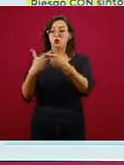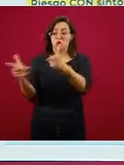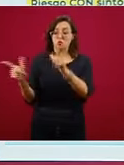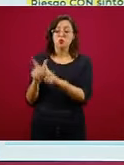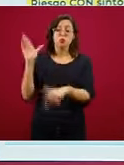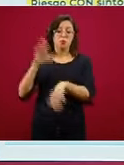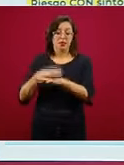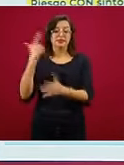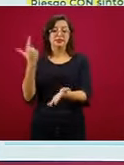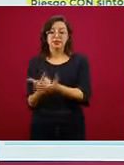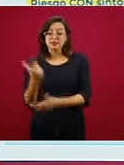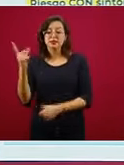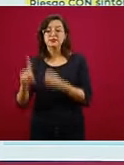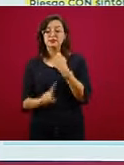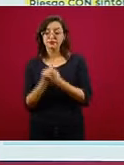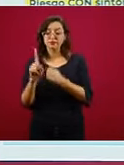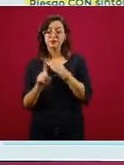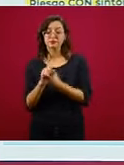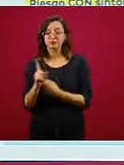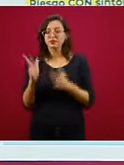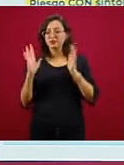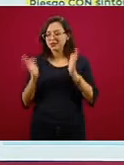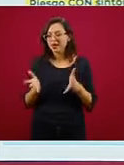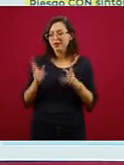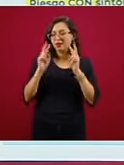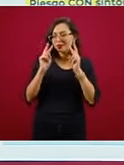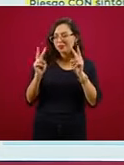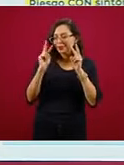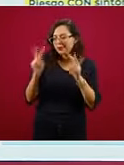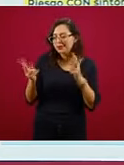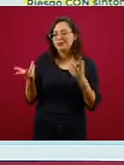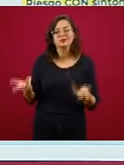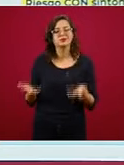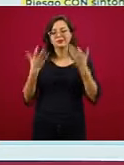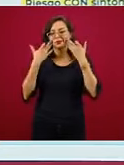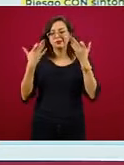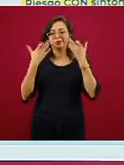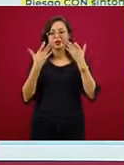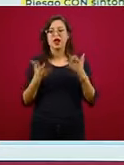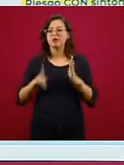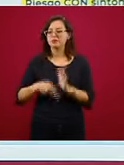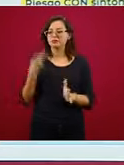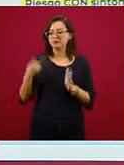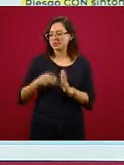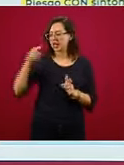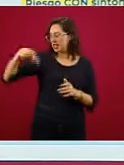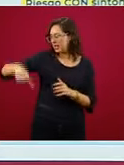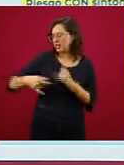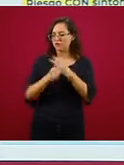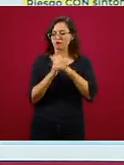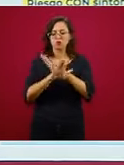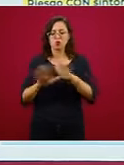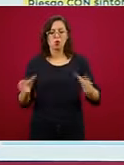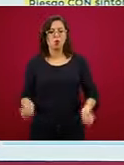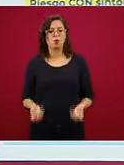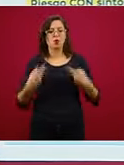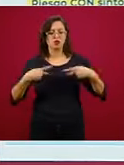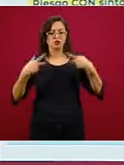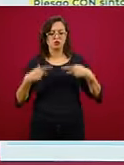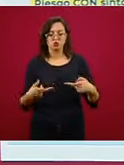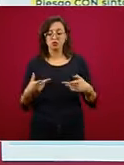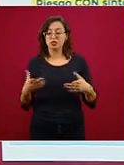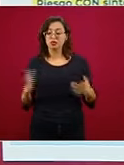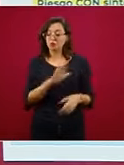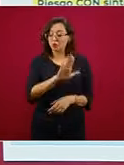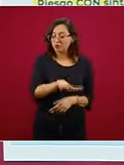de alto riesgo y lo hemos visto cuando el doctor López-Gatell o el doctor Alomía han presentado los datos de los factores de riesgo